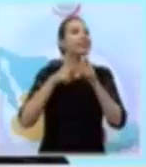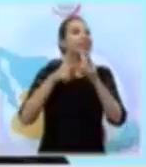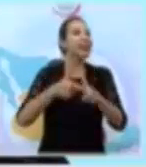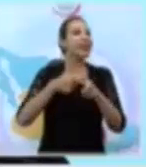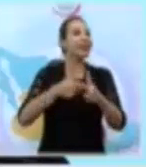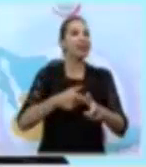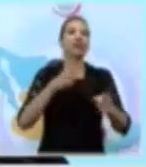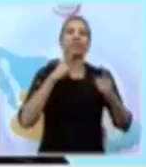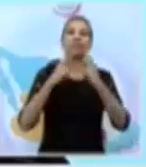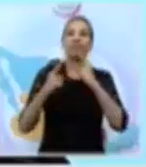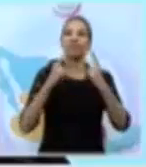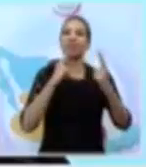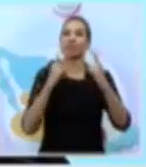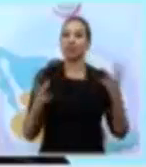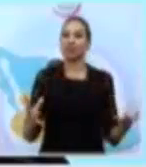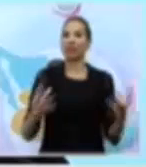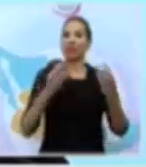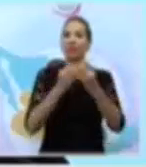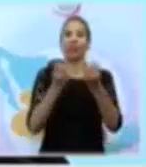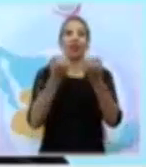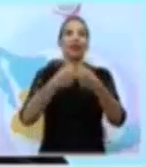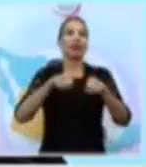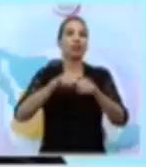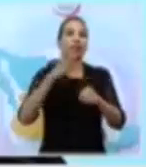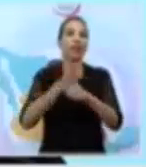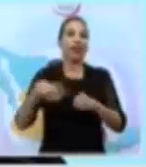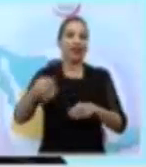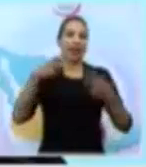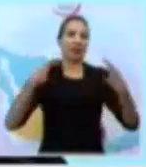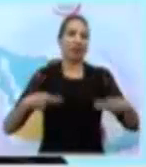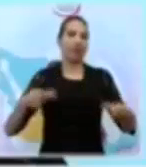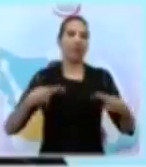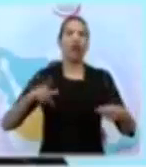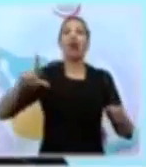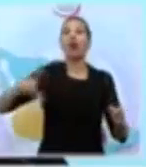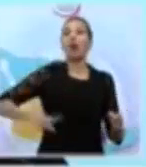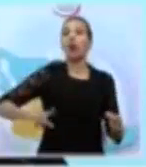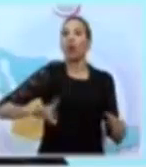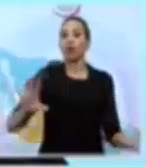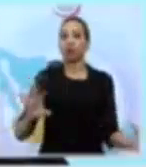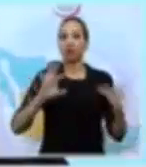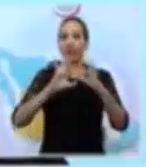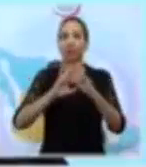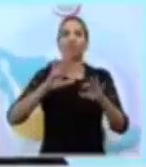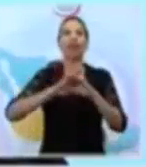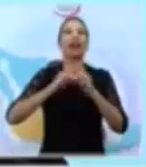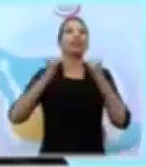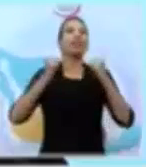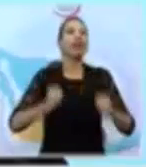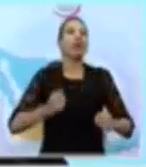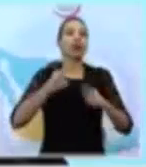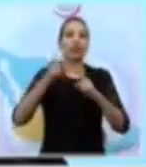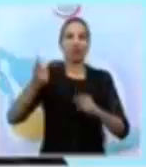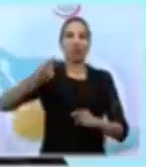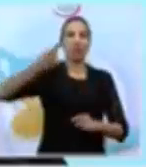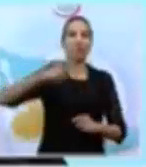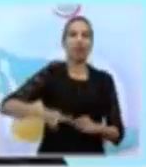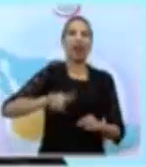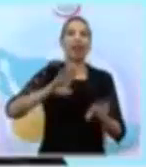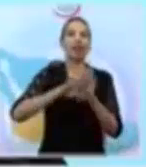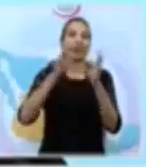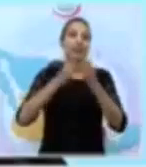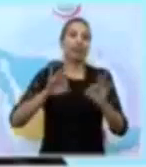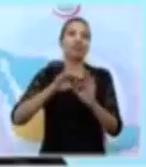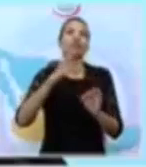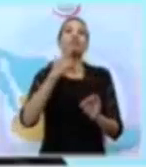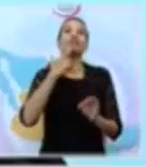este diálogo con sociedad civil, con el gobierno y asegurar que estos mandatos y estas